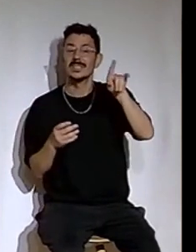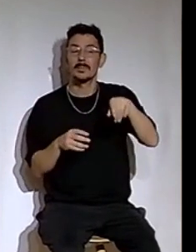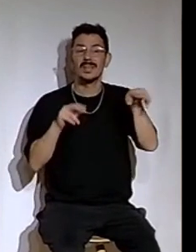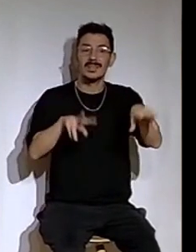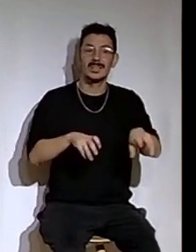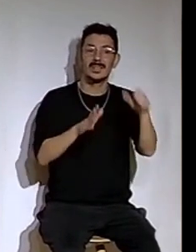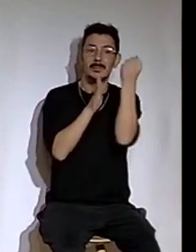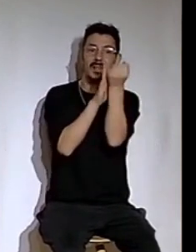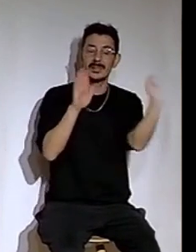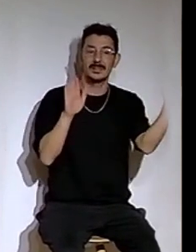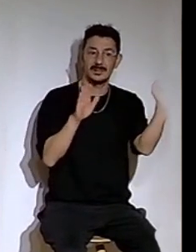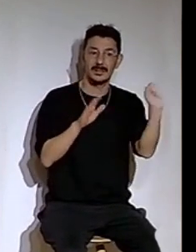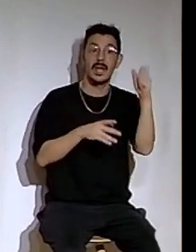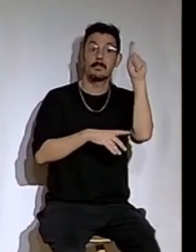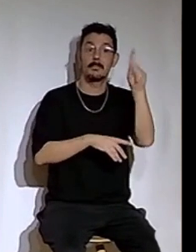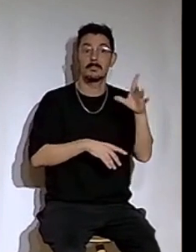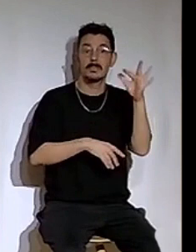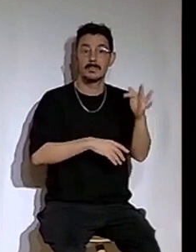colectivo lgtbiq